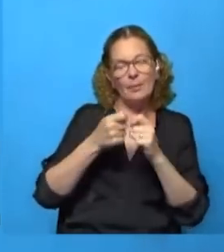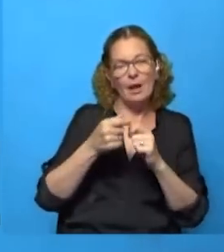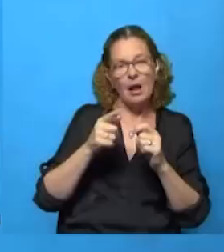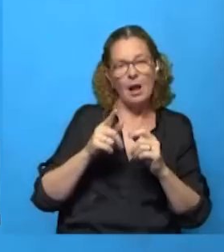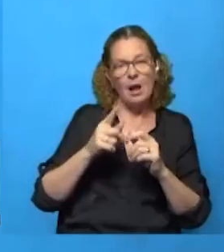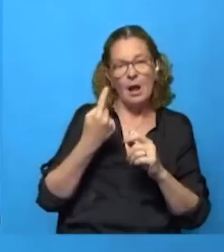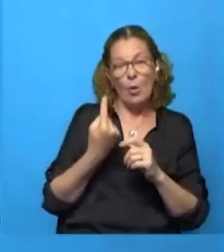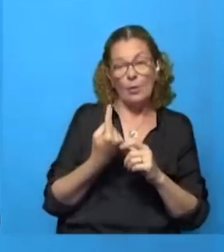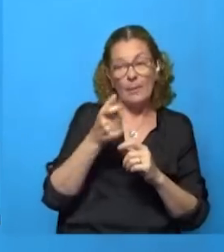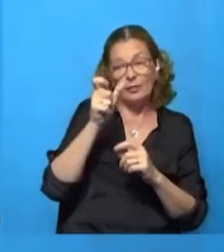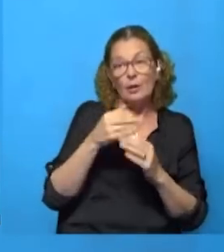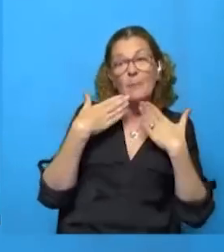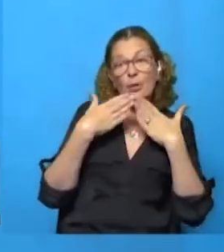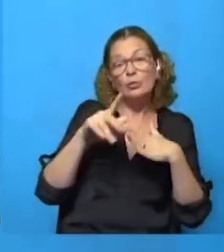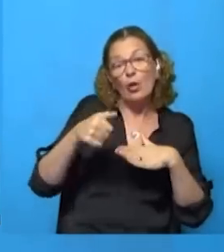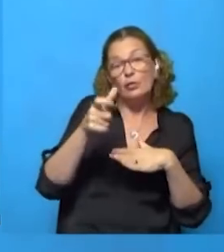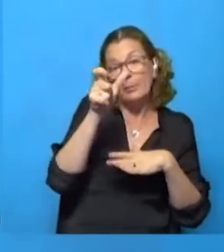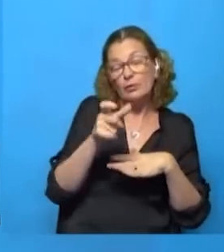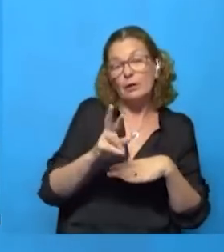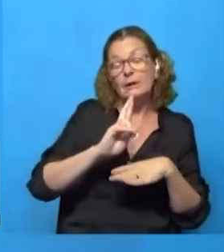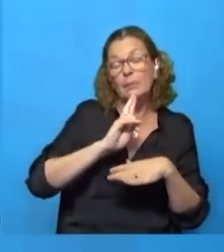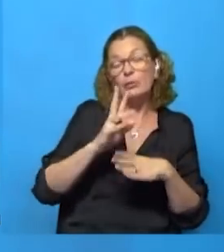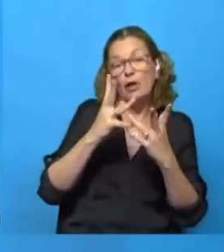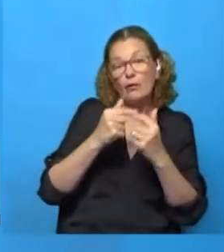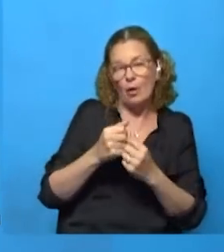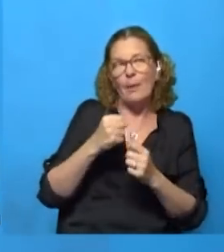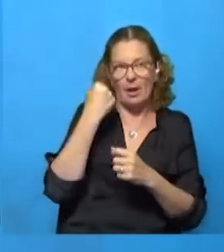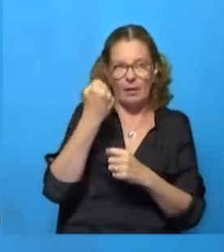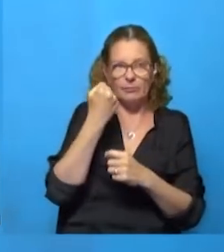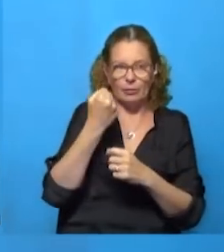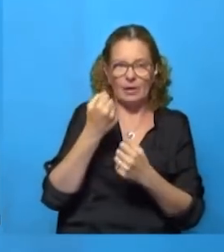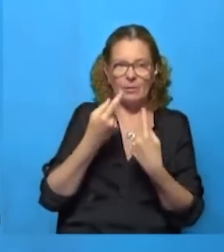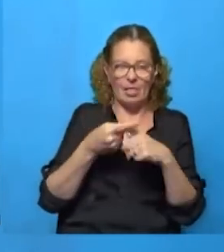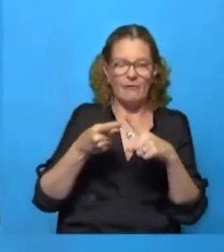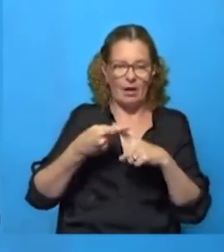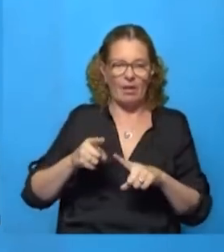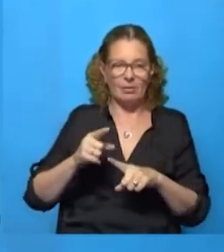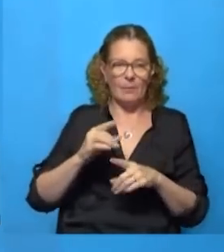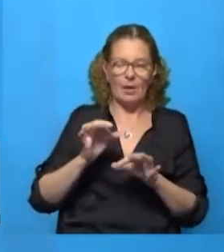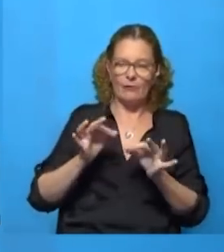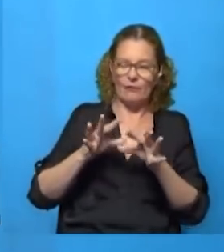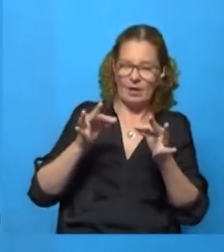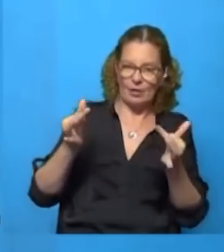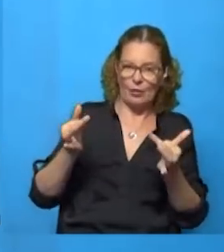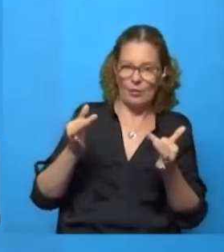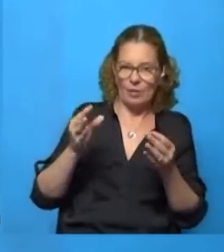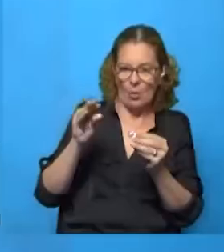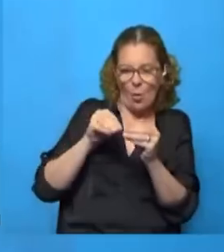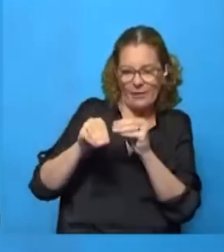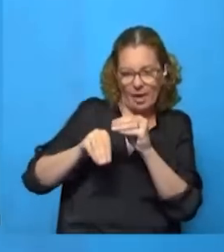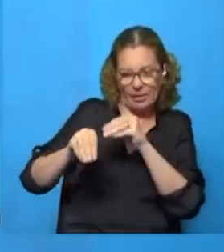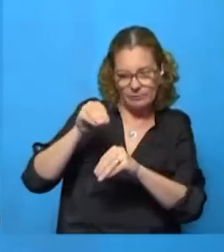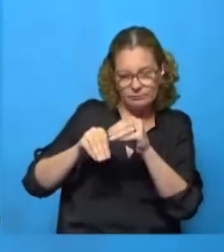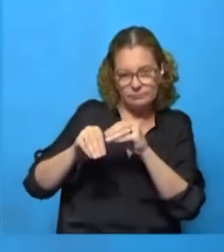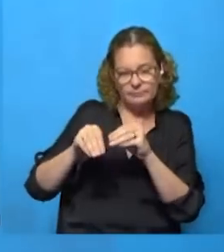pregunta y otro responde claro No si hay métodos mucho más sofisticados de procesamiento que